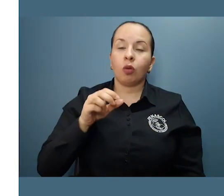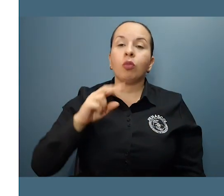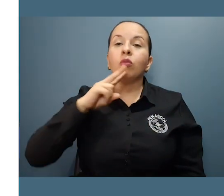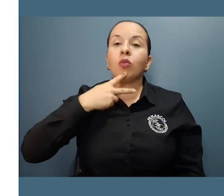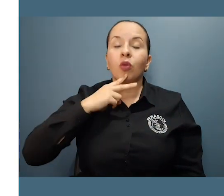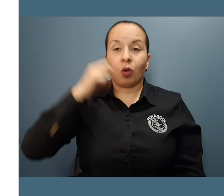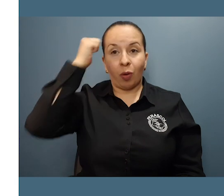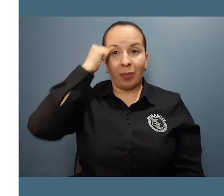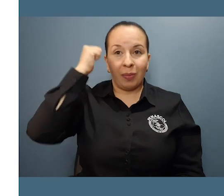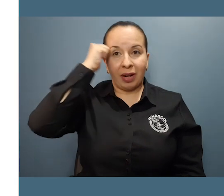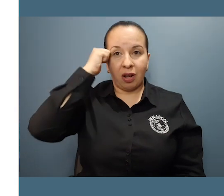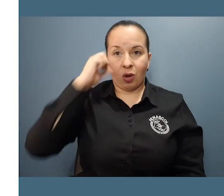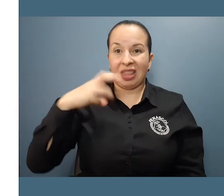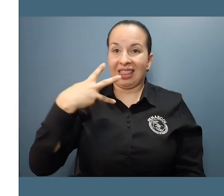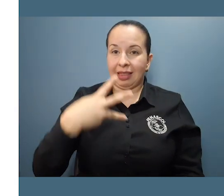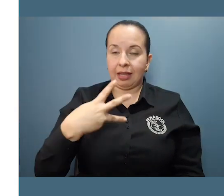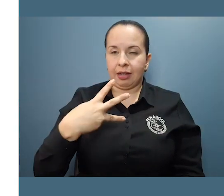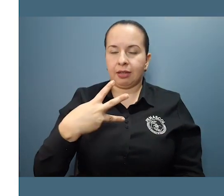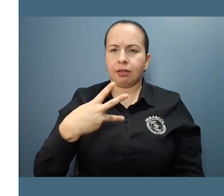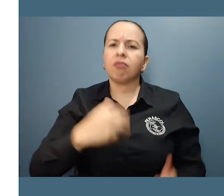Vocabulario Pedagógico.